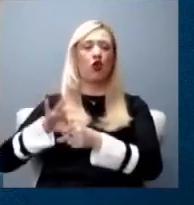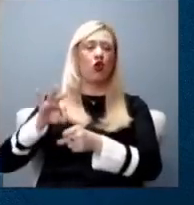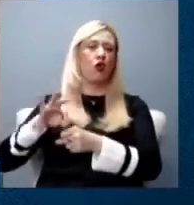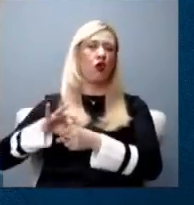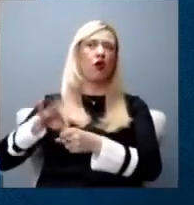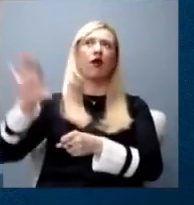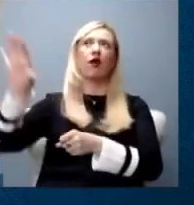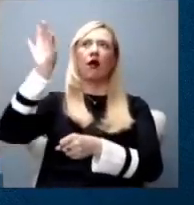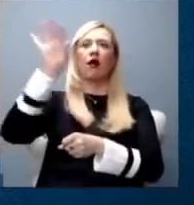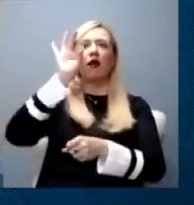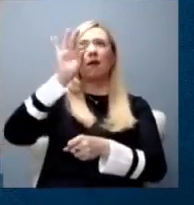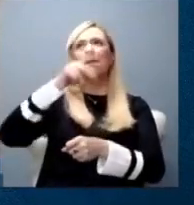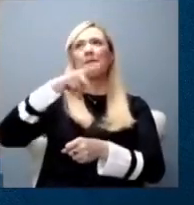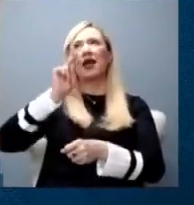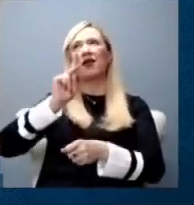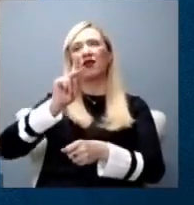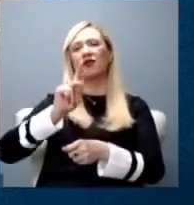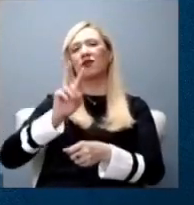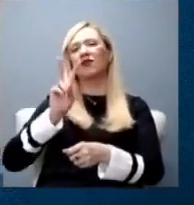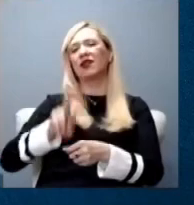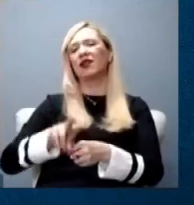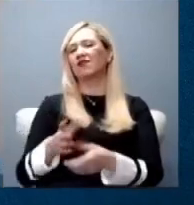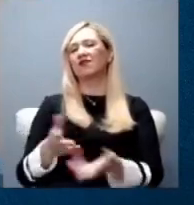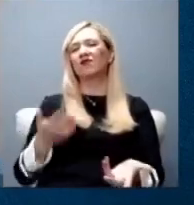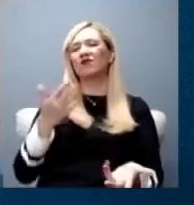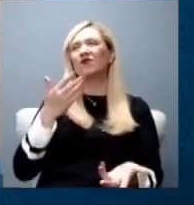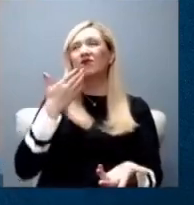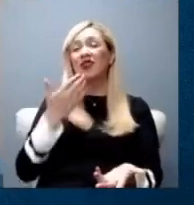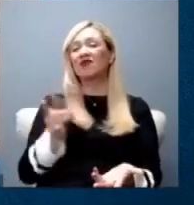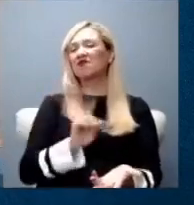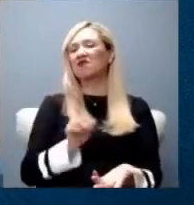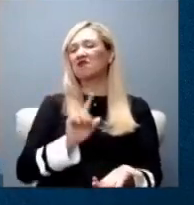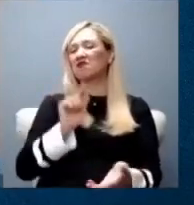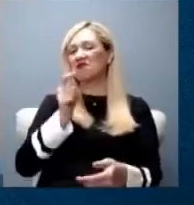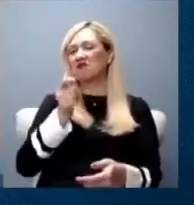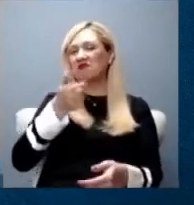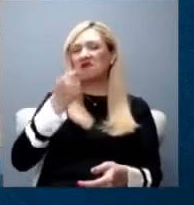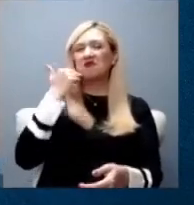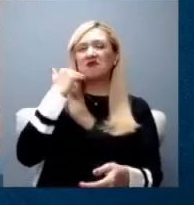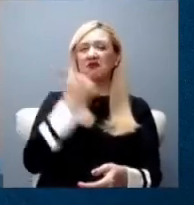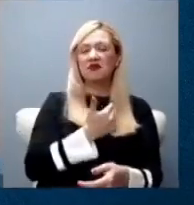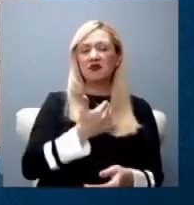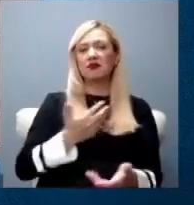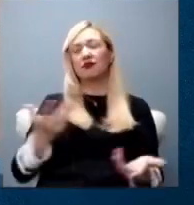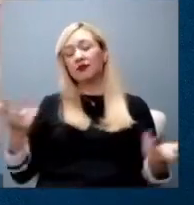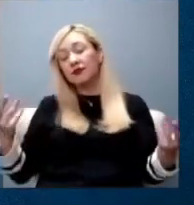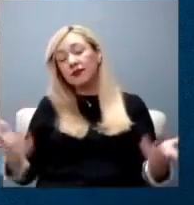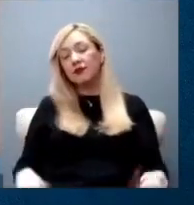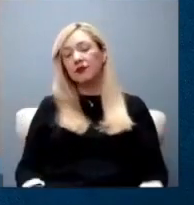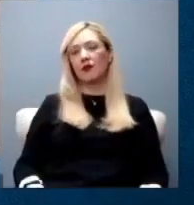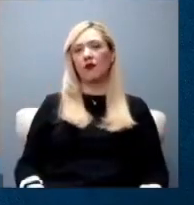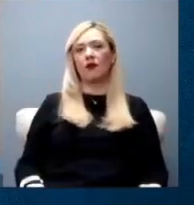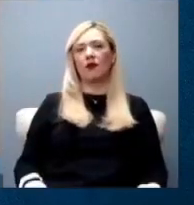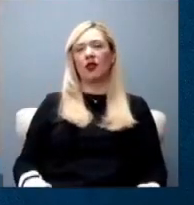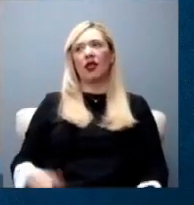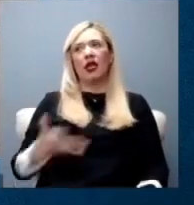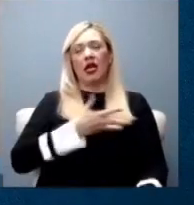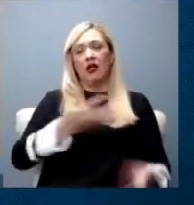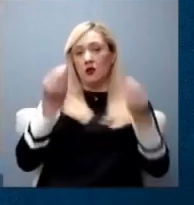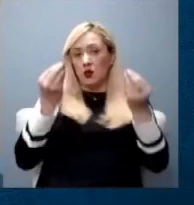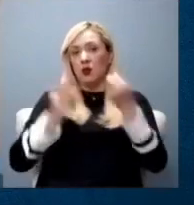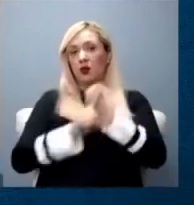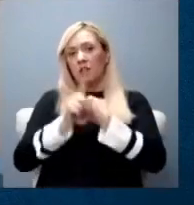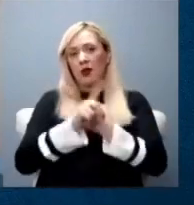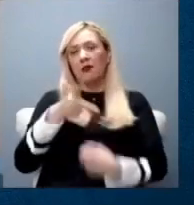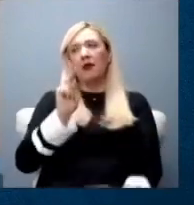eso presenta algunas deficiencias que creo que hay que mejorar. Dicho eso, porque no quisiera terminar con una nota de que son demasiados desafíos,